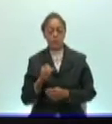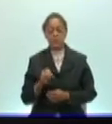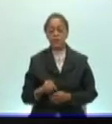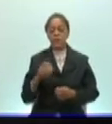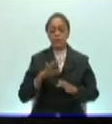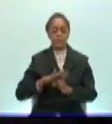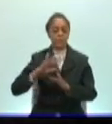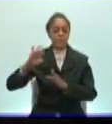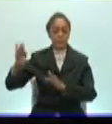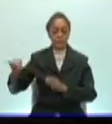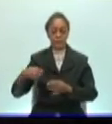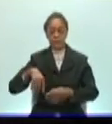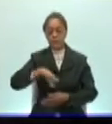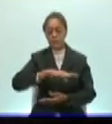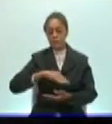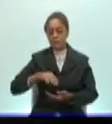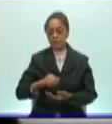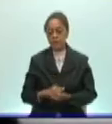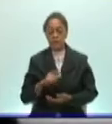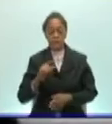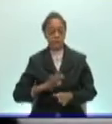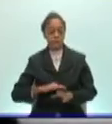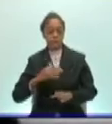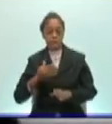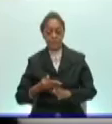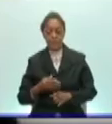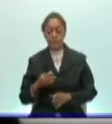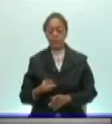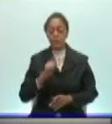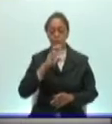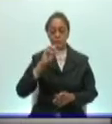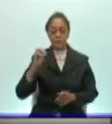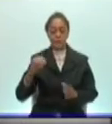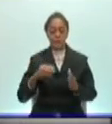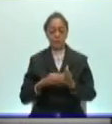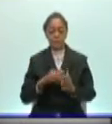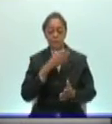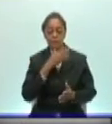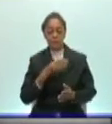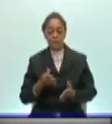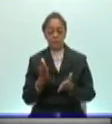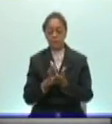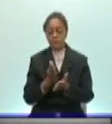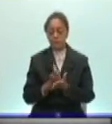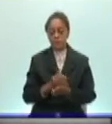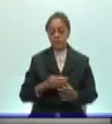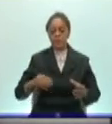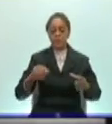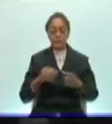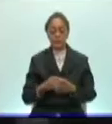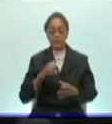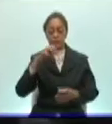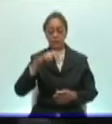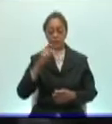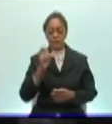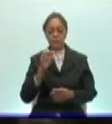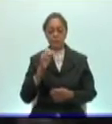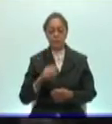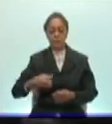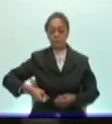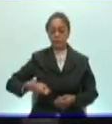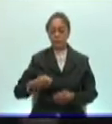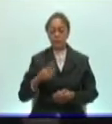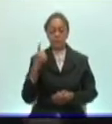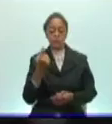más apartadas regiones y luego con 100.000 jóvenes y estudiantes en las brigadas Conrado Benítez.